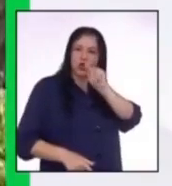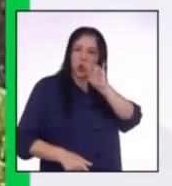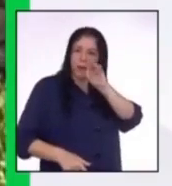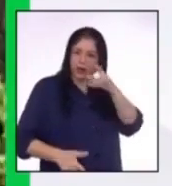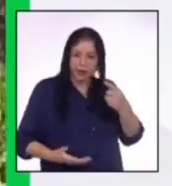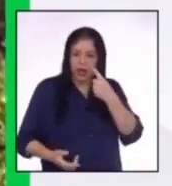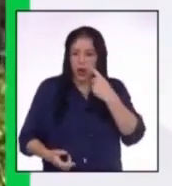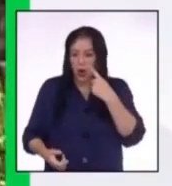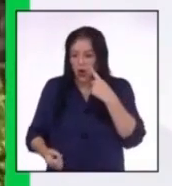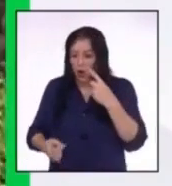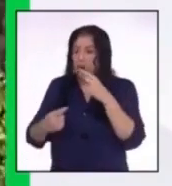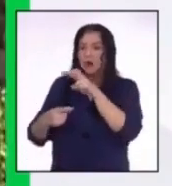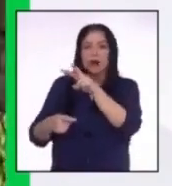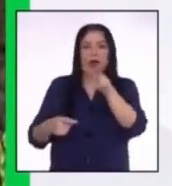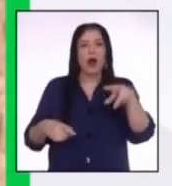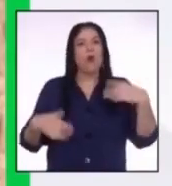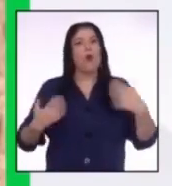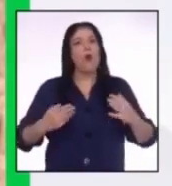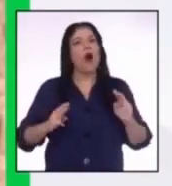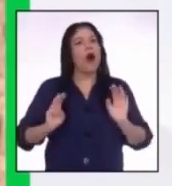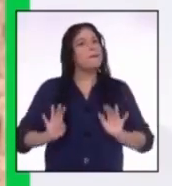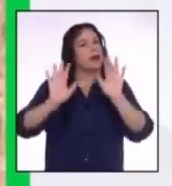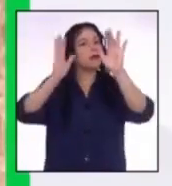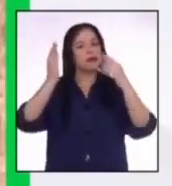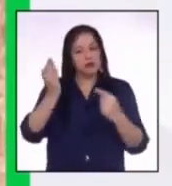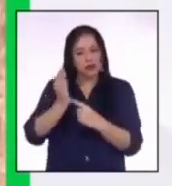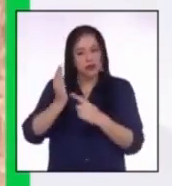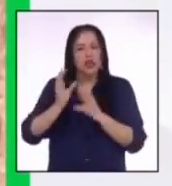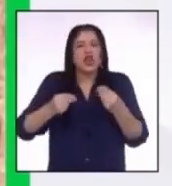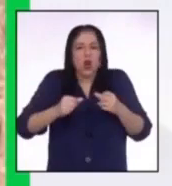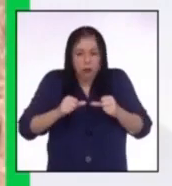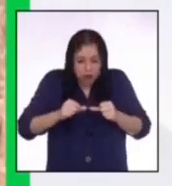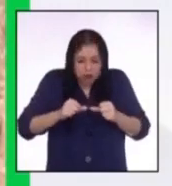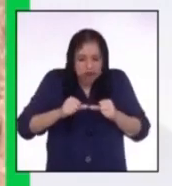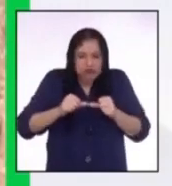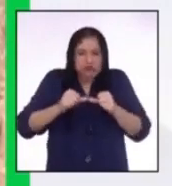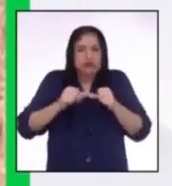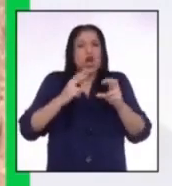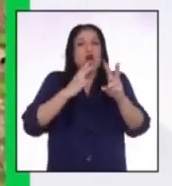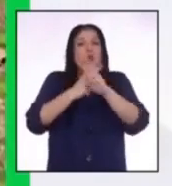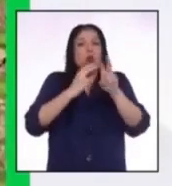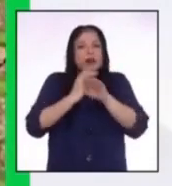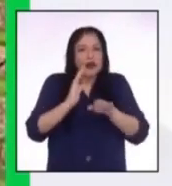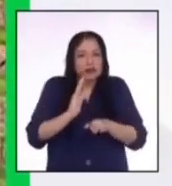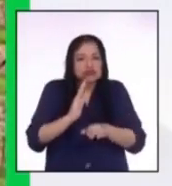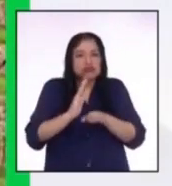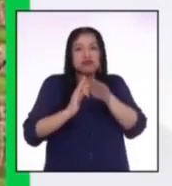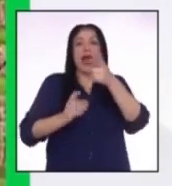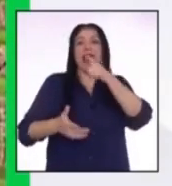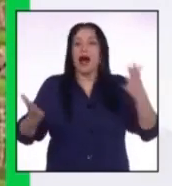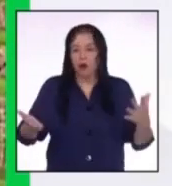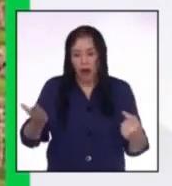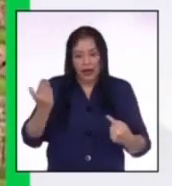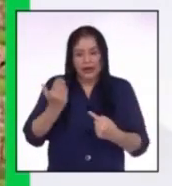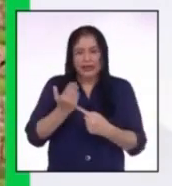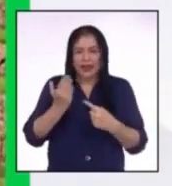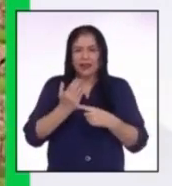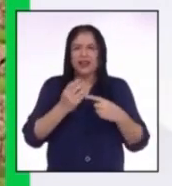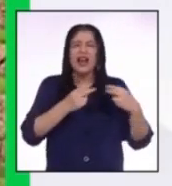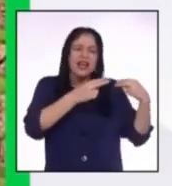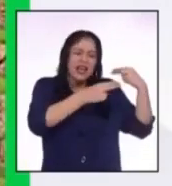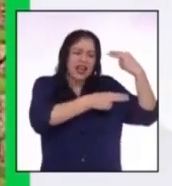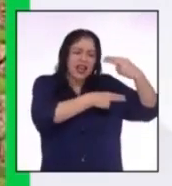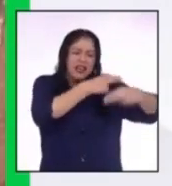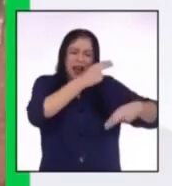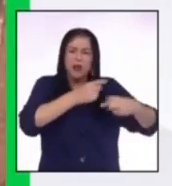observen la maravillosa tecnología de conservación de la crianza del agua técnicas que nos legaron nuestros